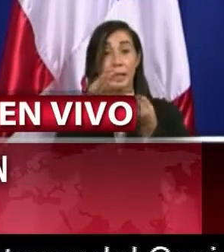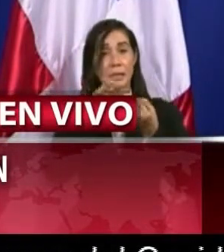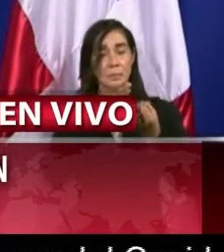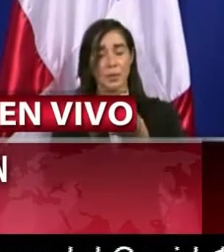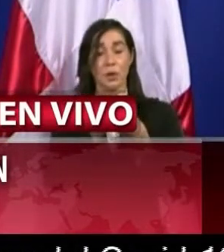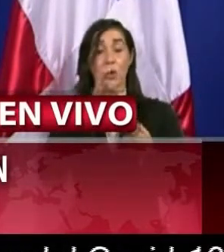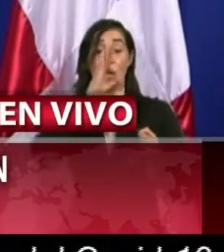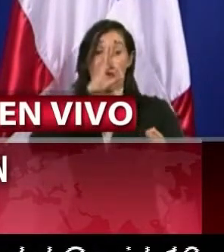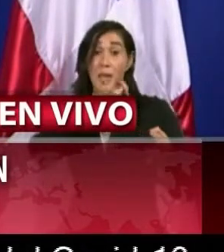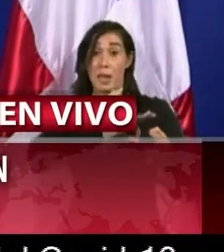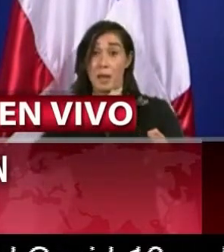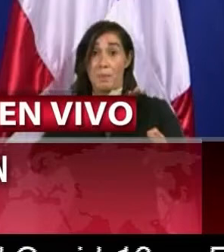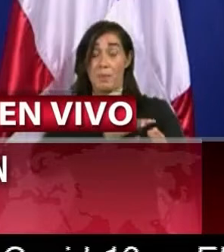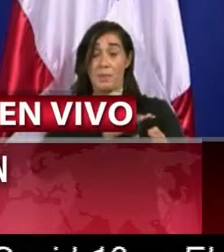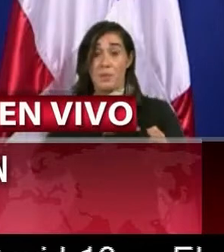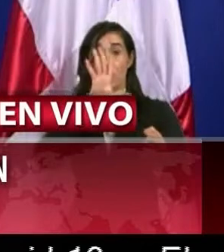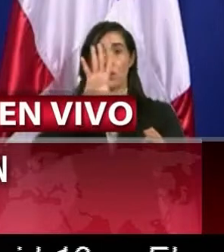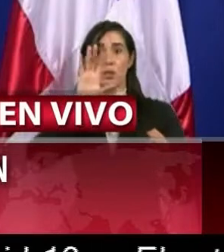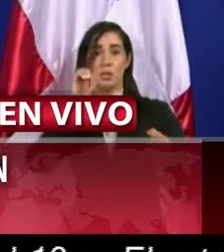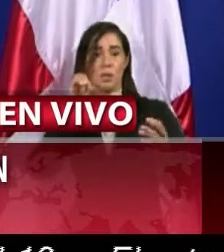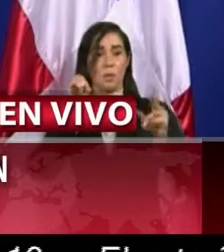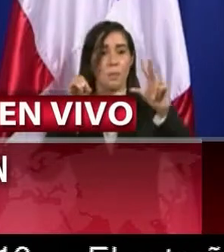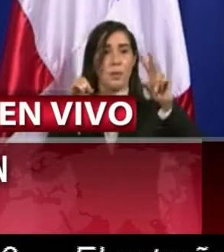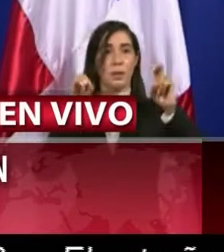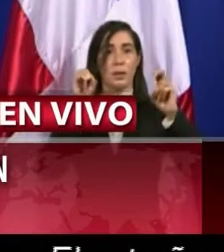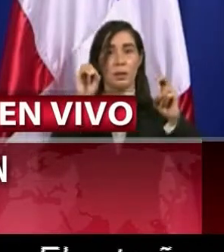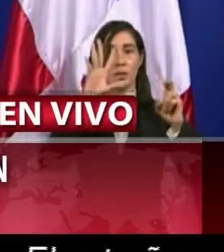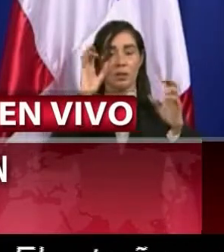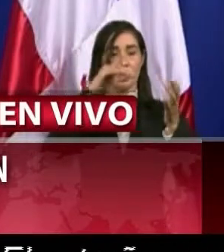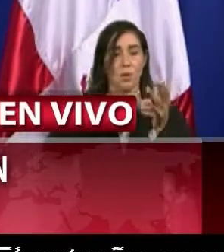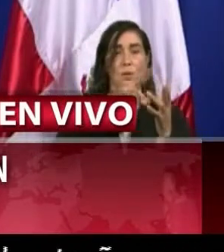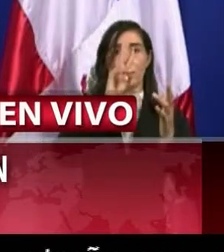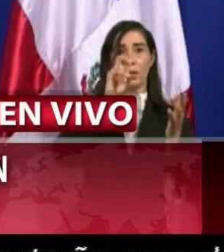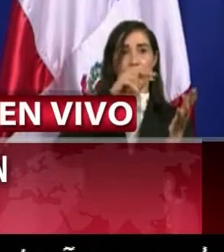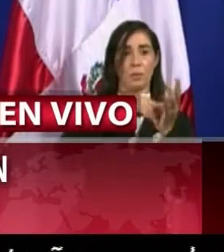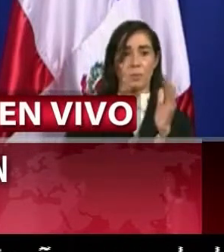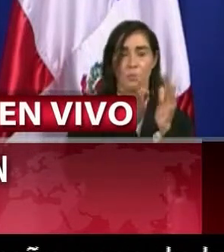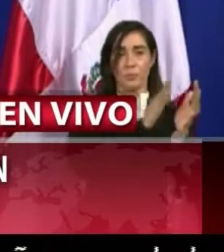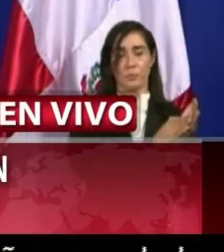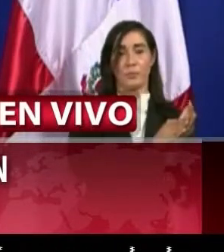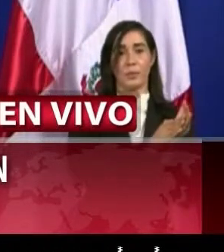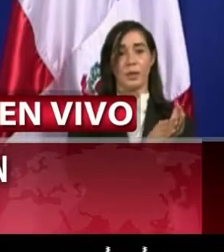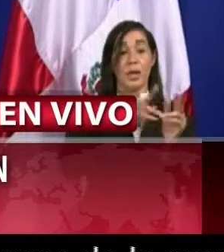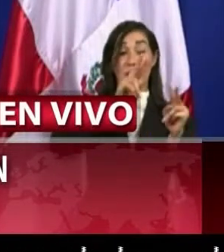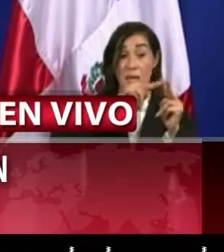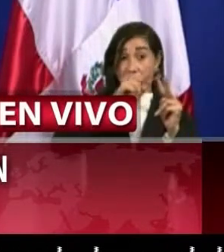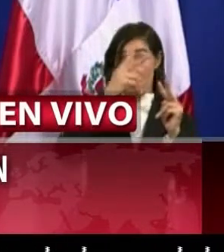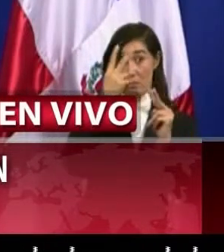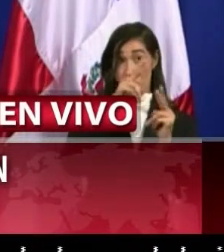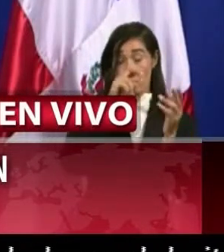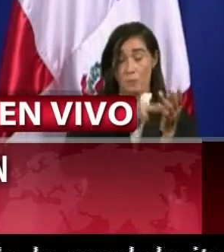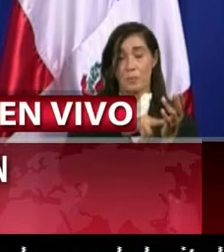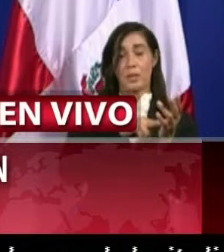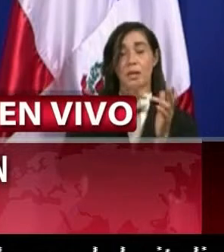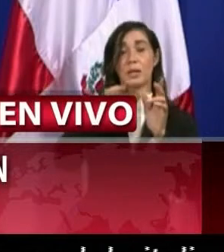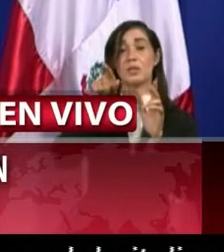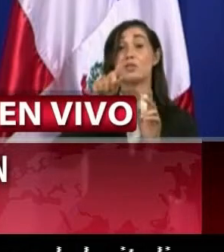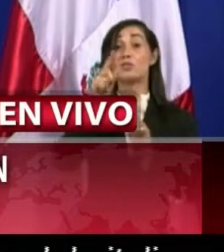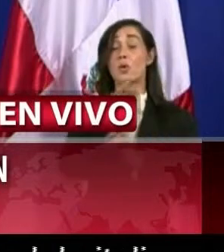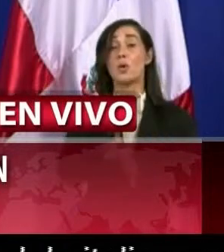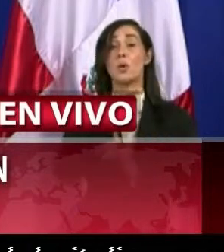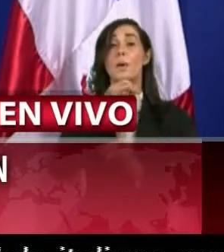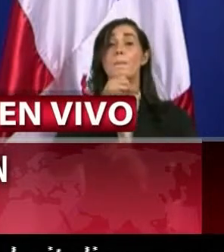beneficio adicional de 2,000 pesos corresponde única y exclusivamente a los 350,000